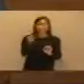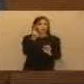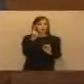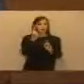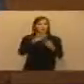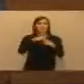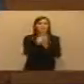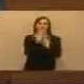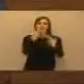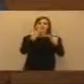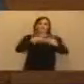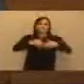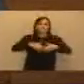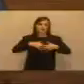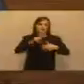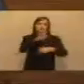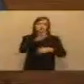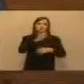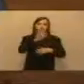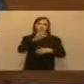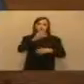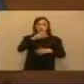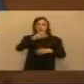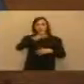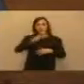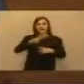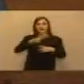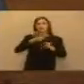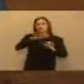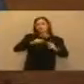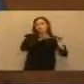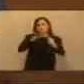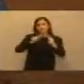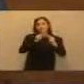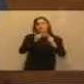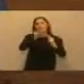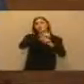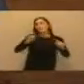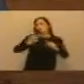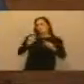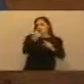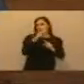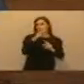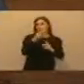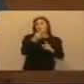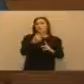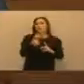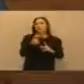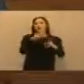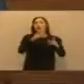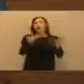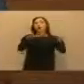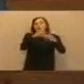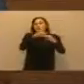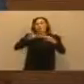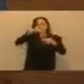de armas de La Vega y de Trubia se debate en esta Cámara, ni tampoco la primera que se hace un llamamiento a las fuerzas políticas aquí presentes,